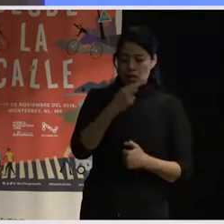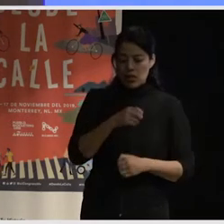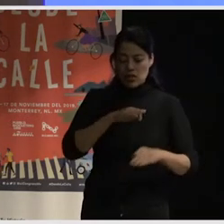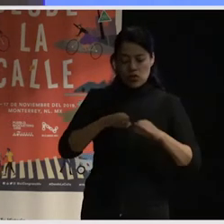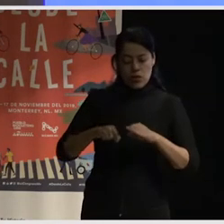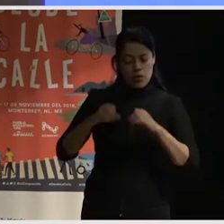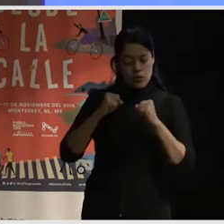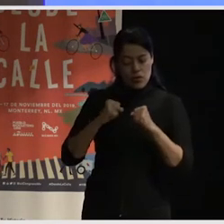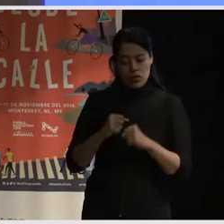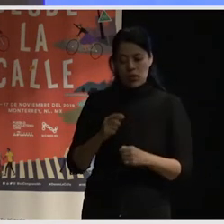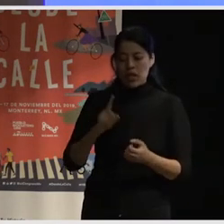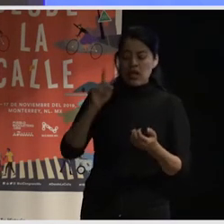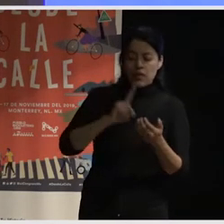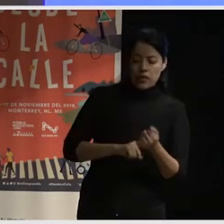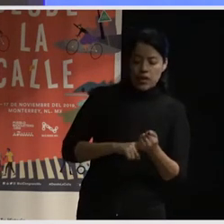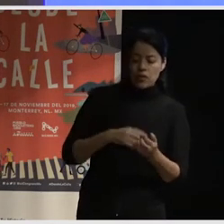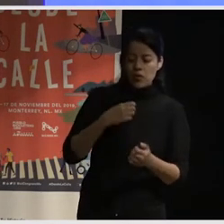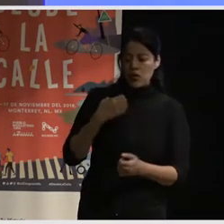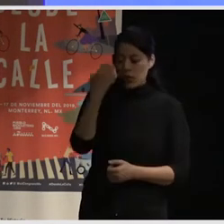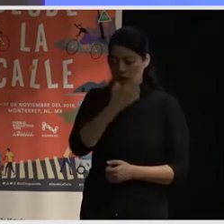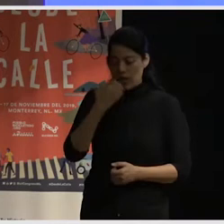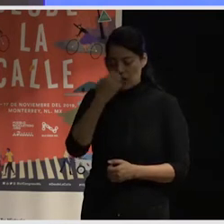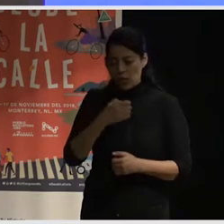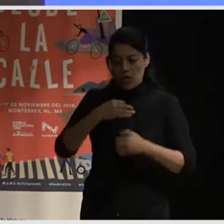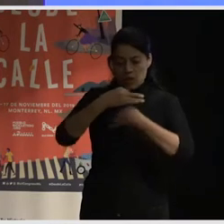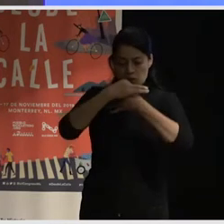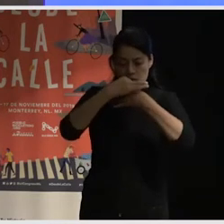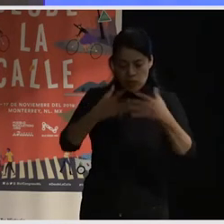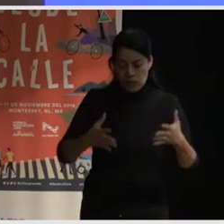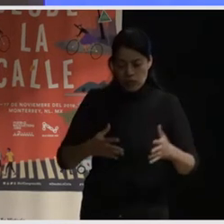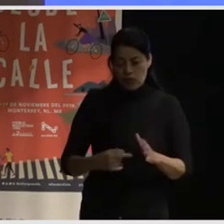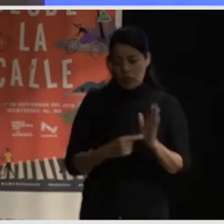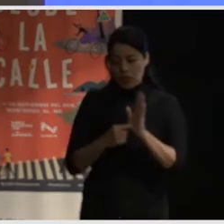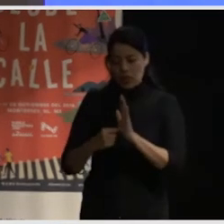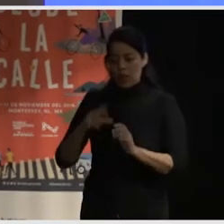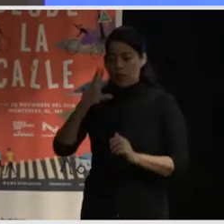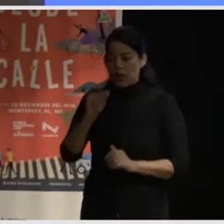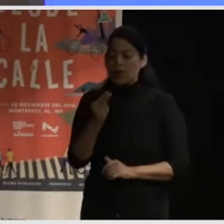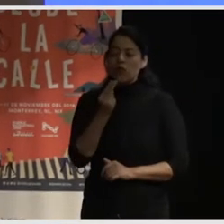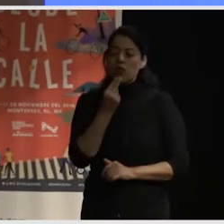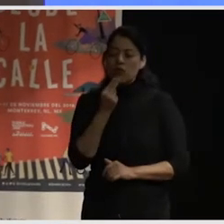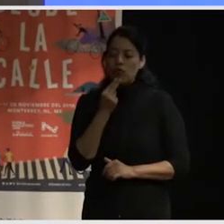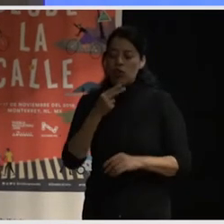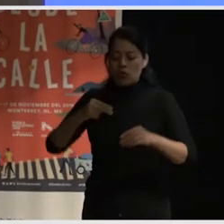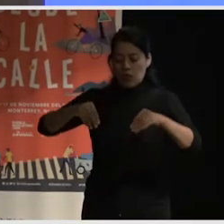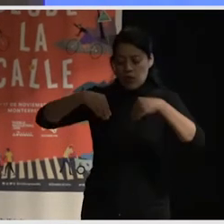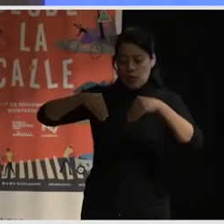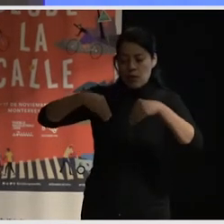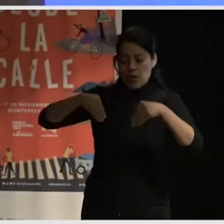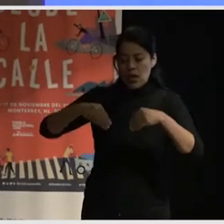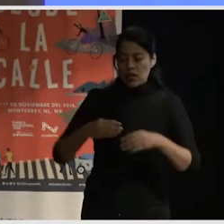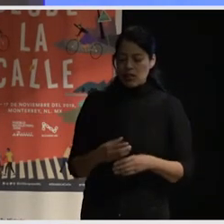dentro de los centros escolares hemos hecho campañas por ejemplo para que no se usen desechables en cafetería